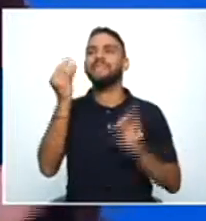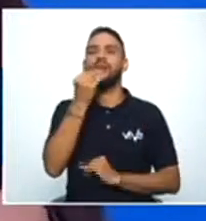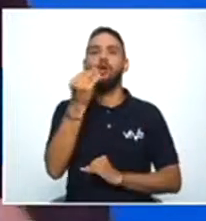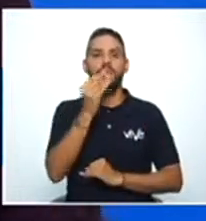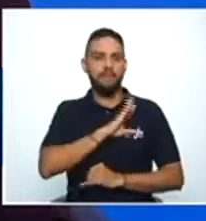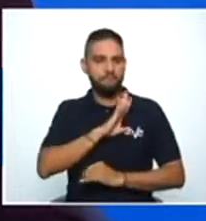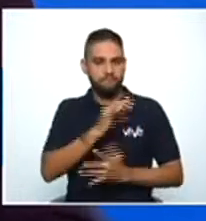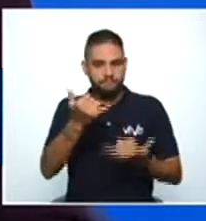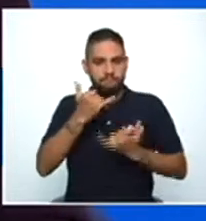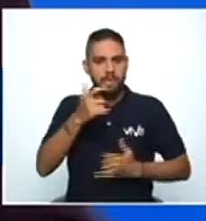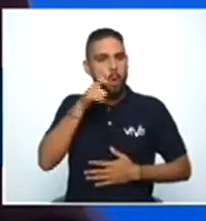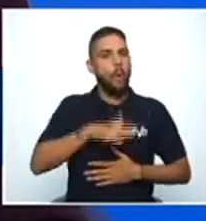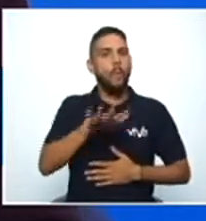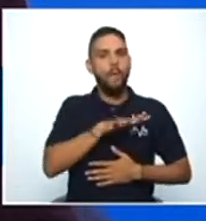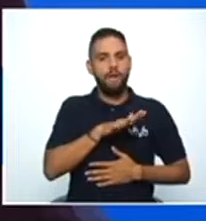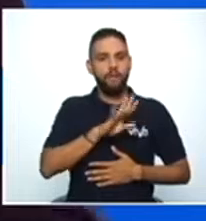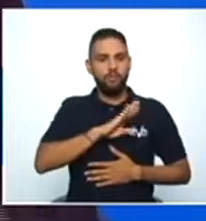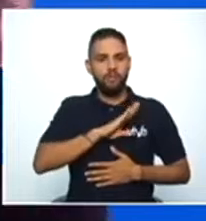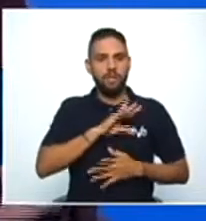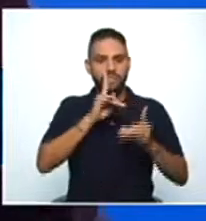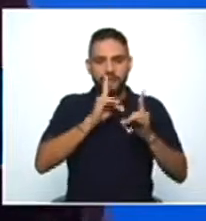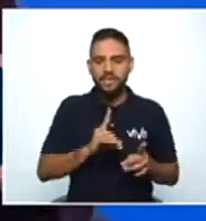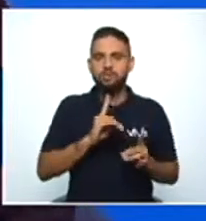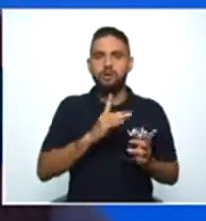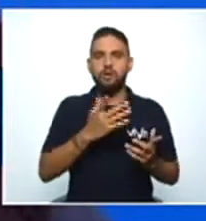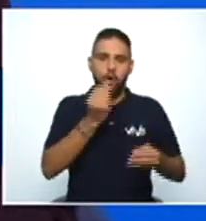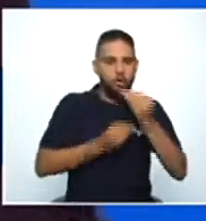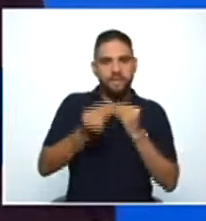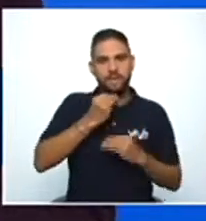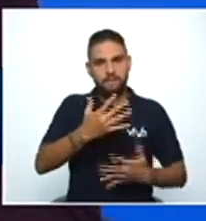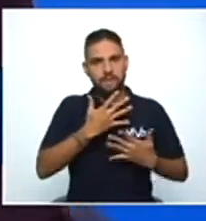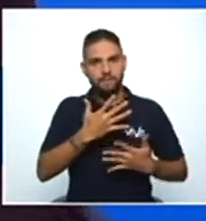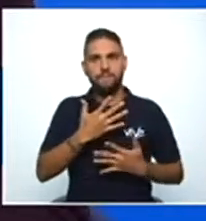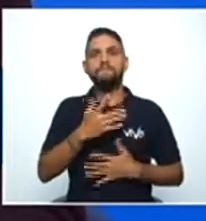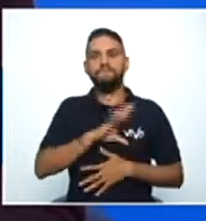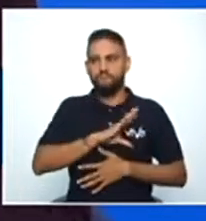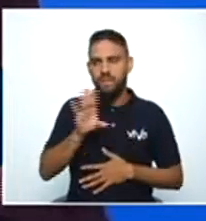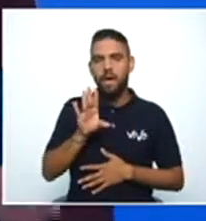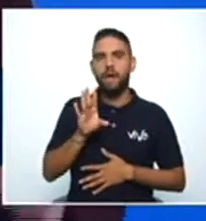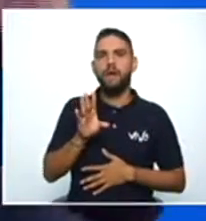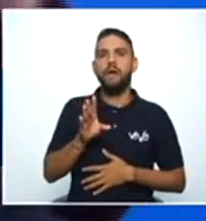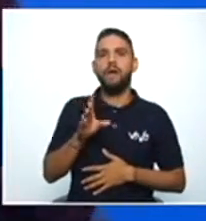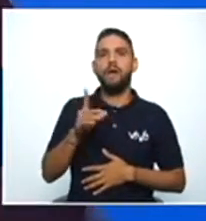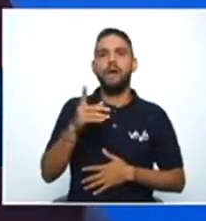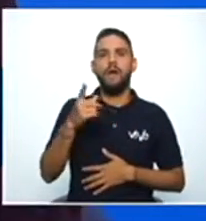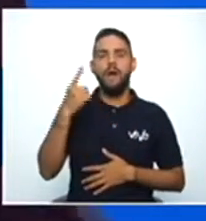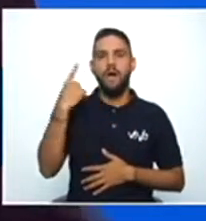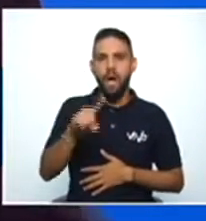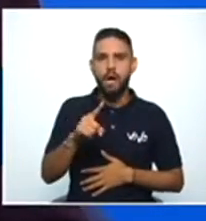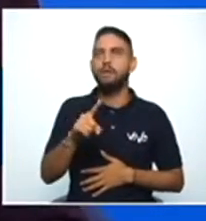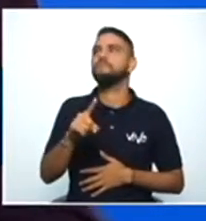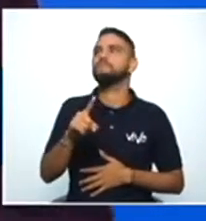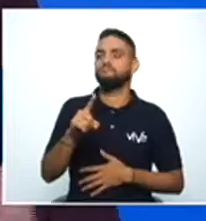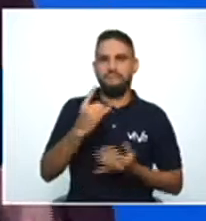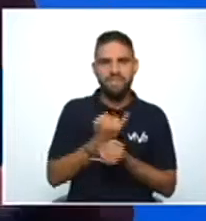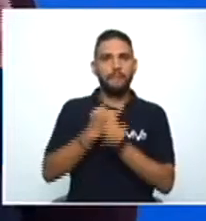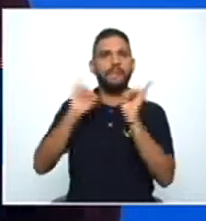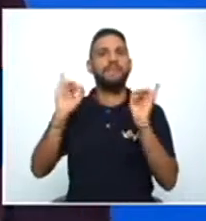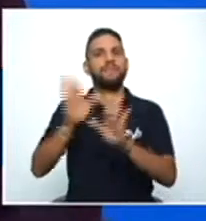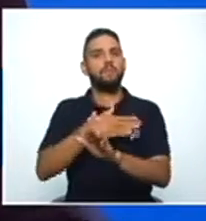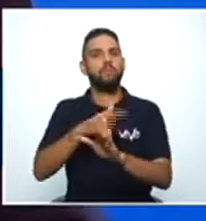autoabastecerse dentro de un territorio determinado ahora nosotros queremos partir de la premisa de que existe una soberanía sonora porque